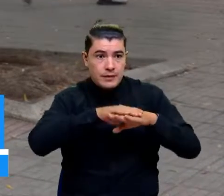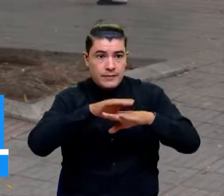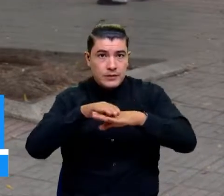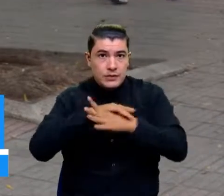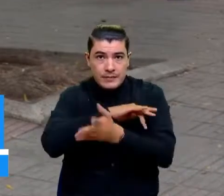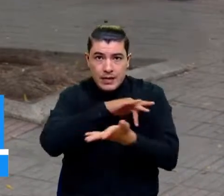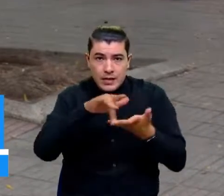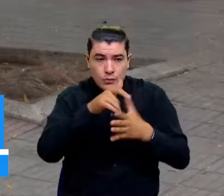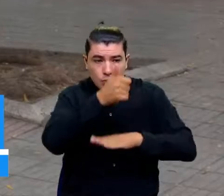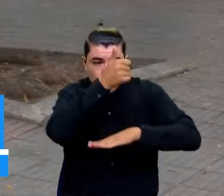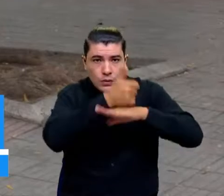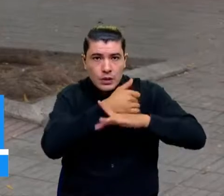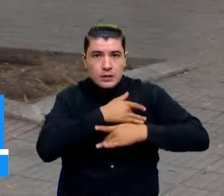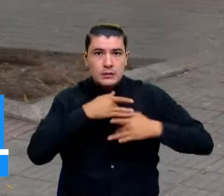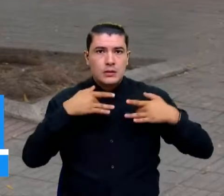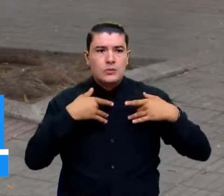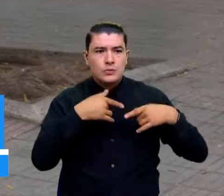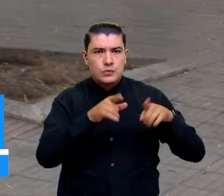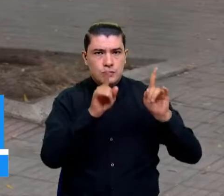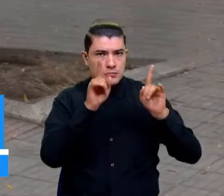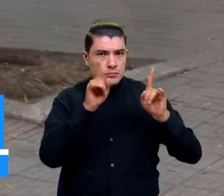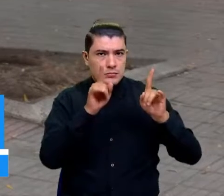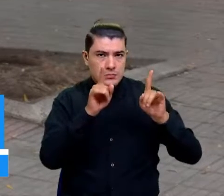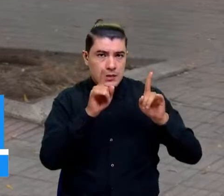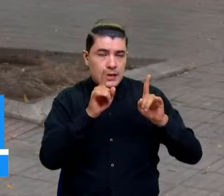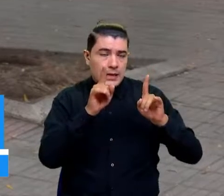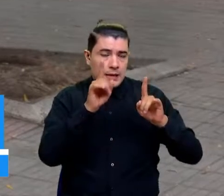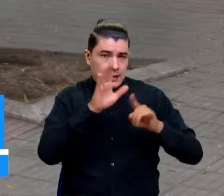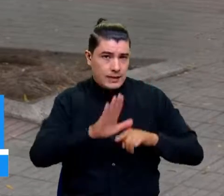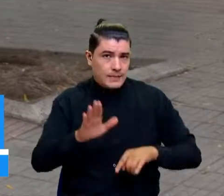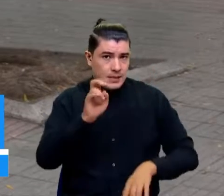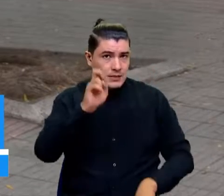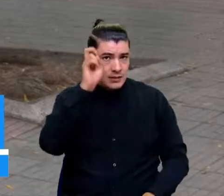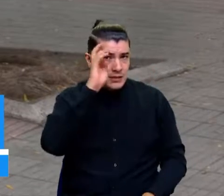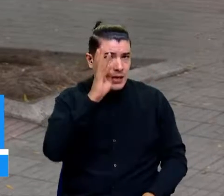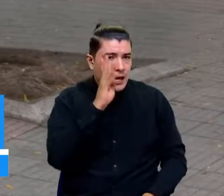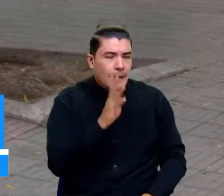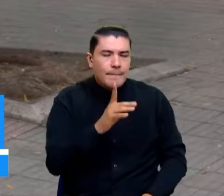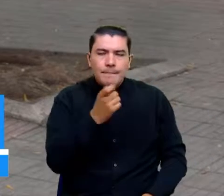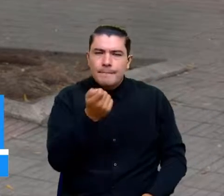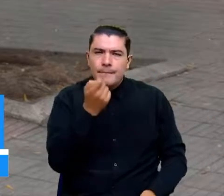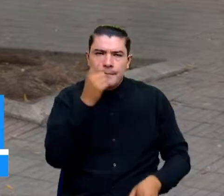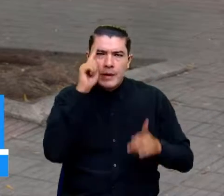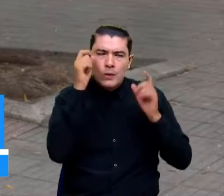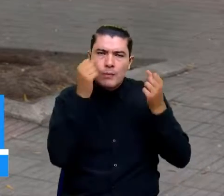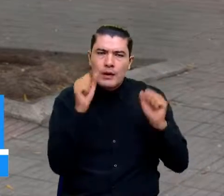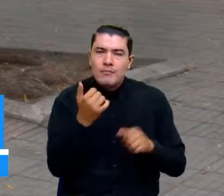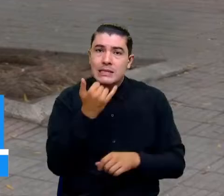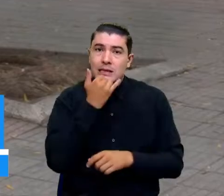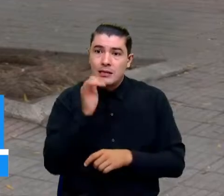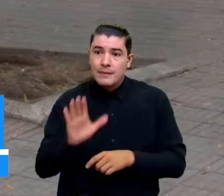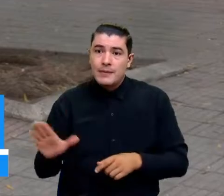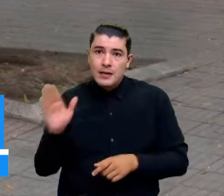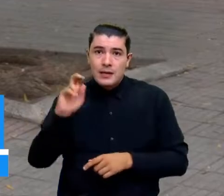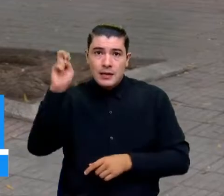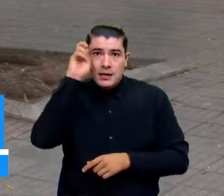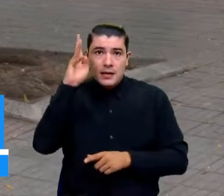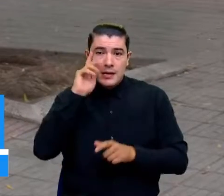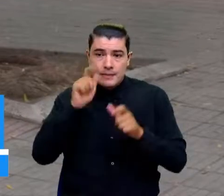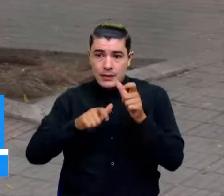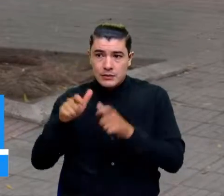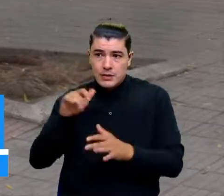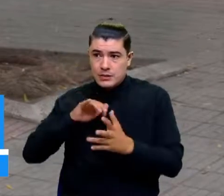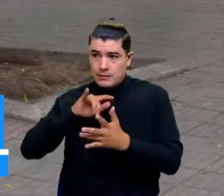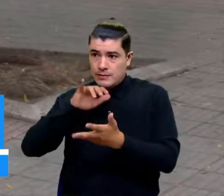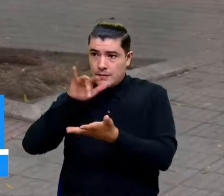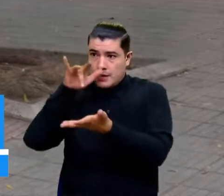las autoridades de salud en Norte de Santander debido a que los cucuteños no están acudiendo a vacunarse y hay más de 15.000 vacunas